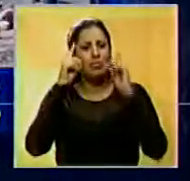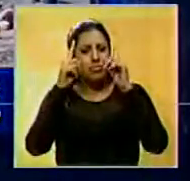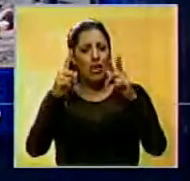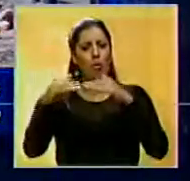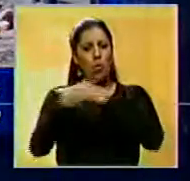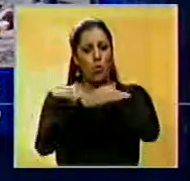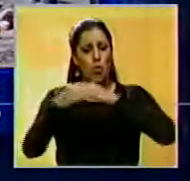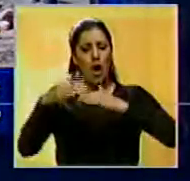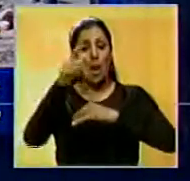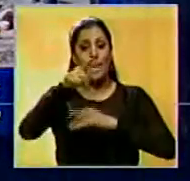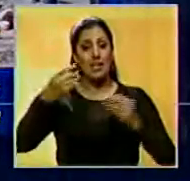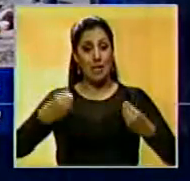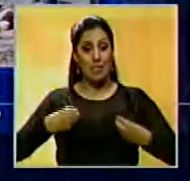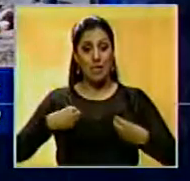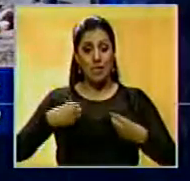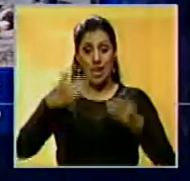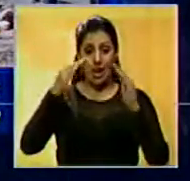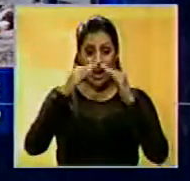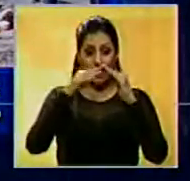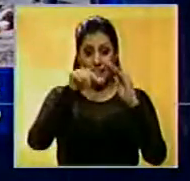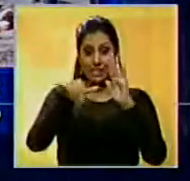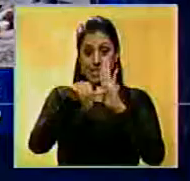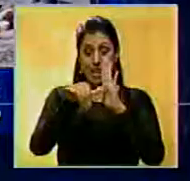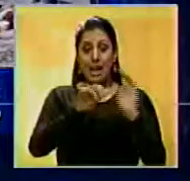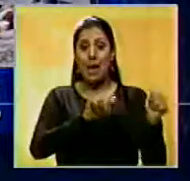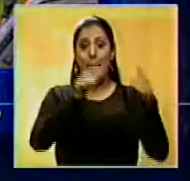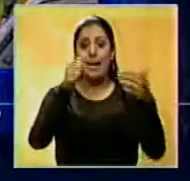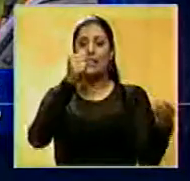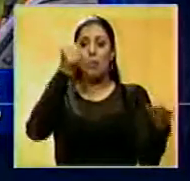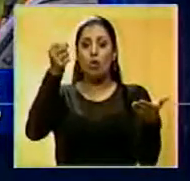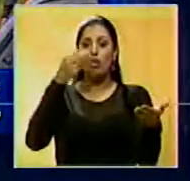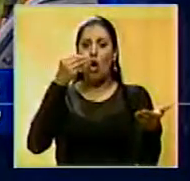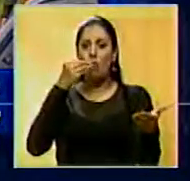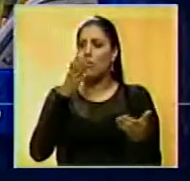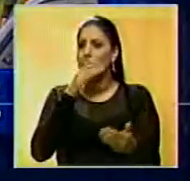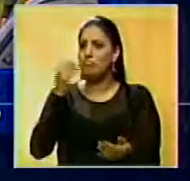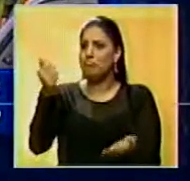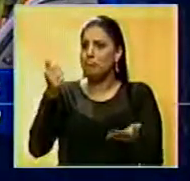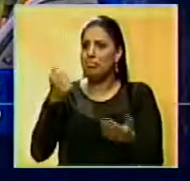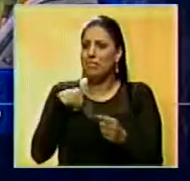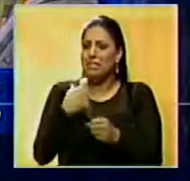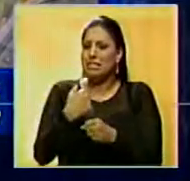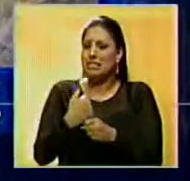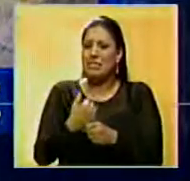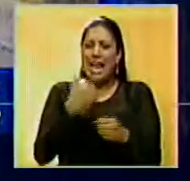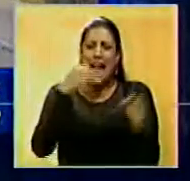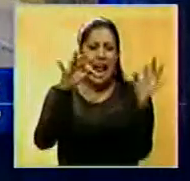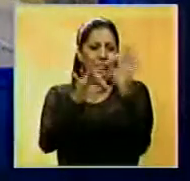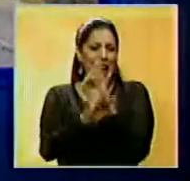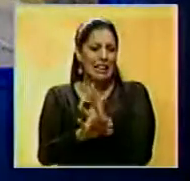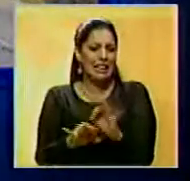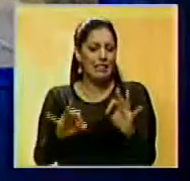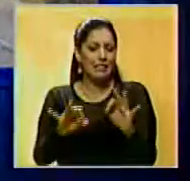la zona los vecinos denunciaron que desde que se inició la entrega de las bolsas no han recibido alimentos a través de los clubs